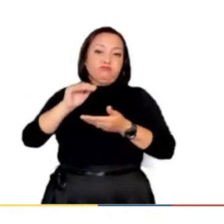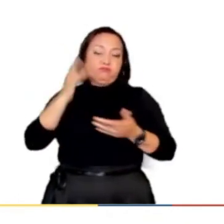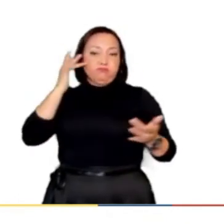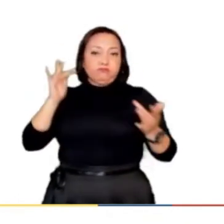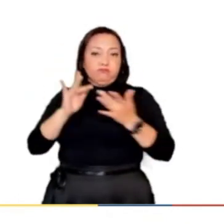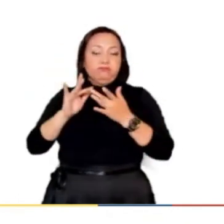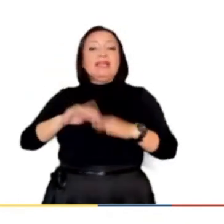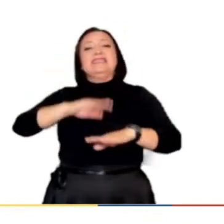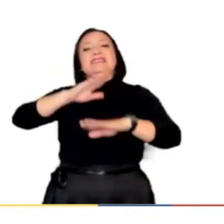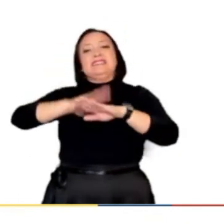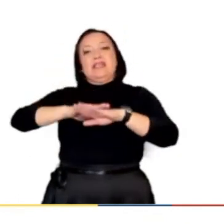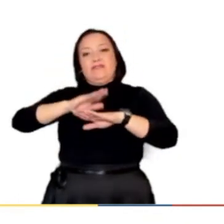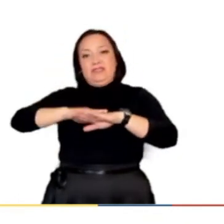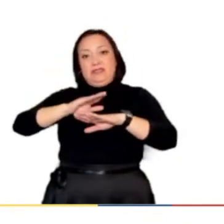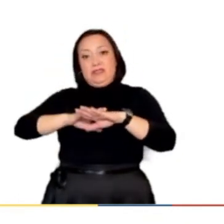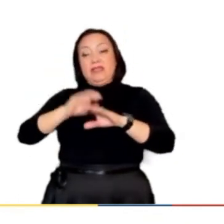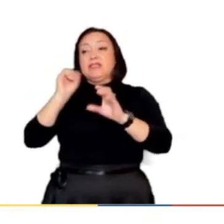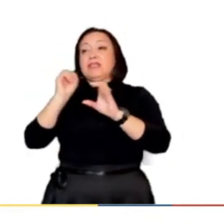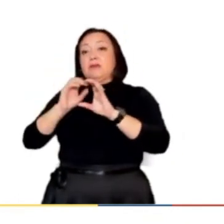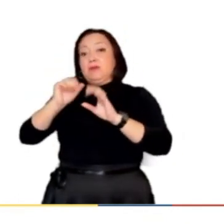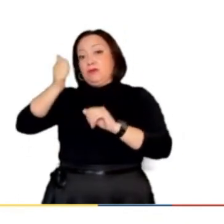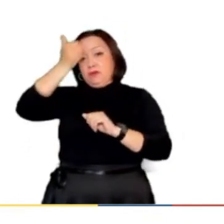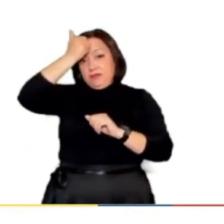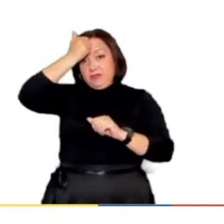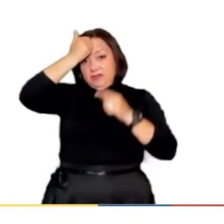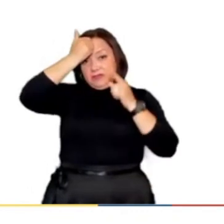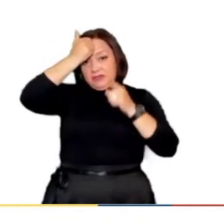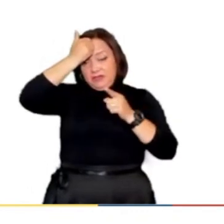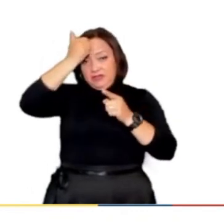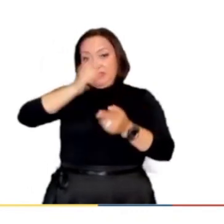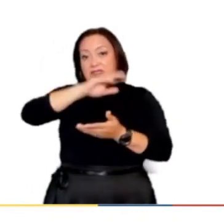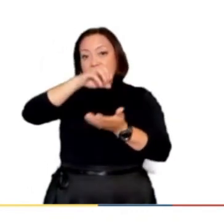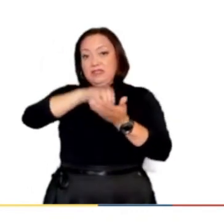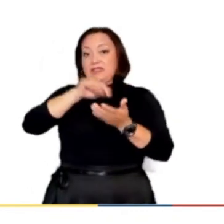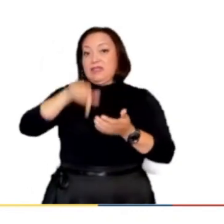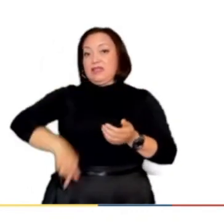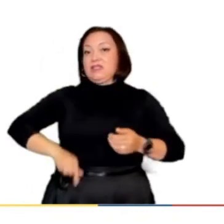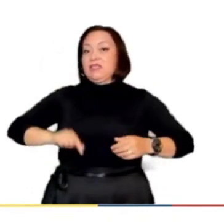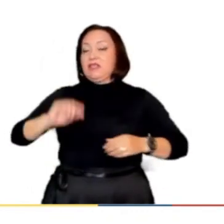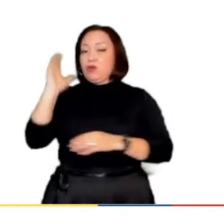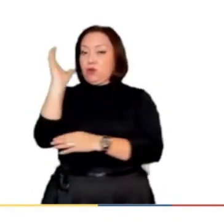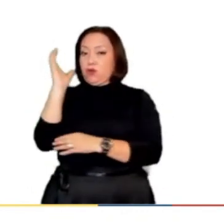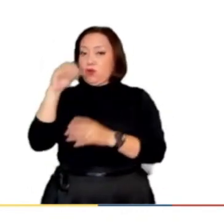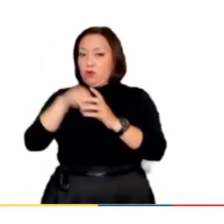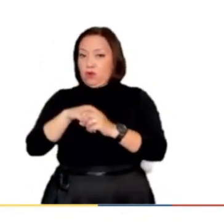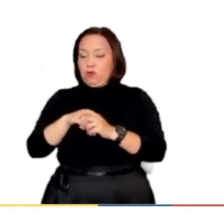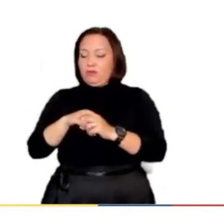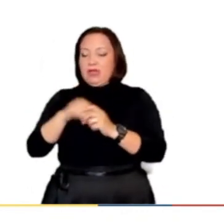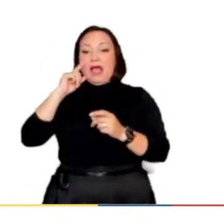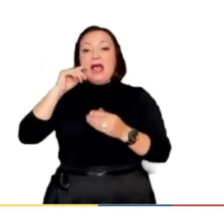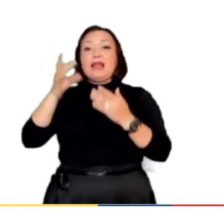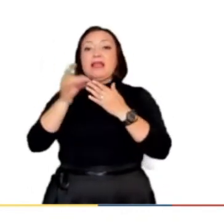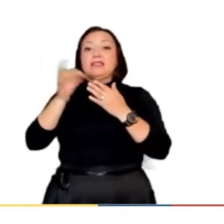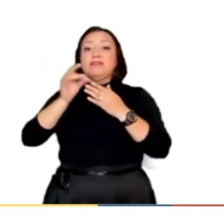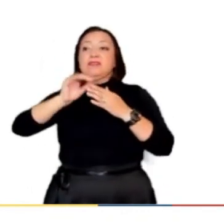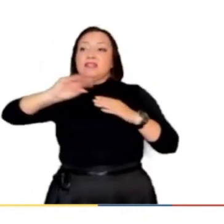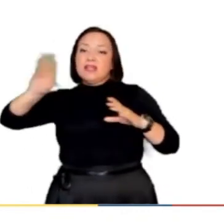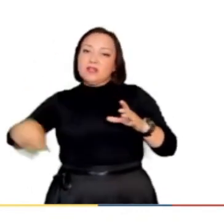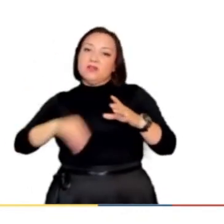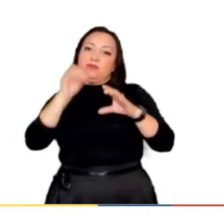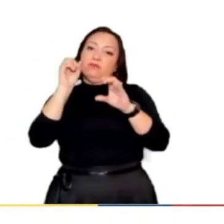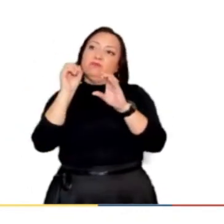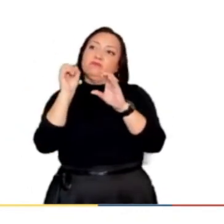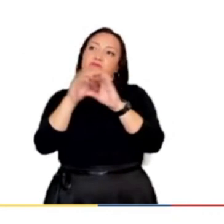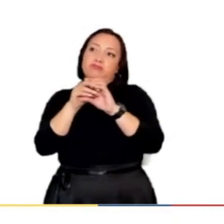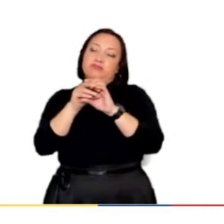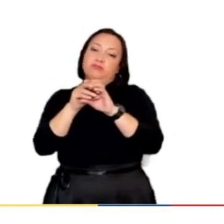aviso y automáticamente el Banco Central de la República de Colombia abona las divisas